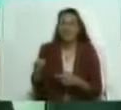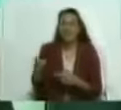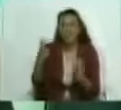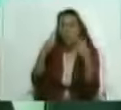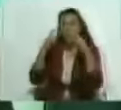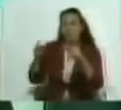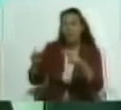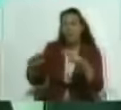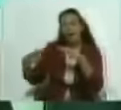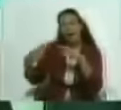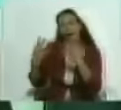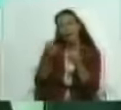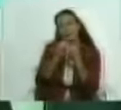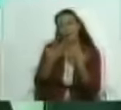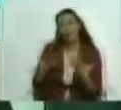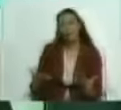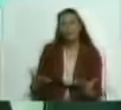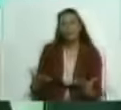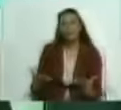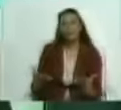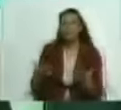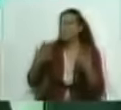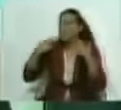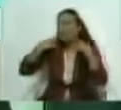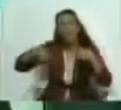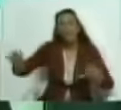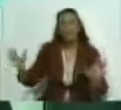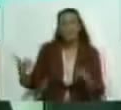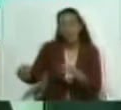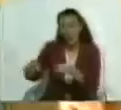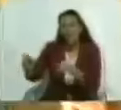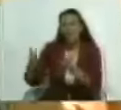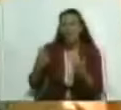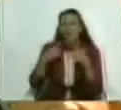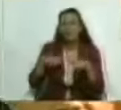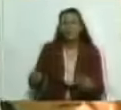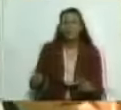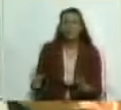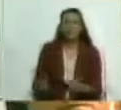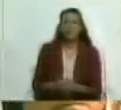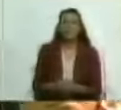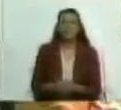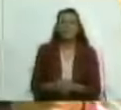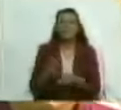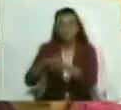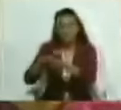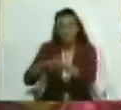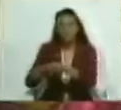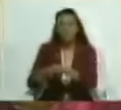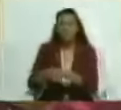veo, digo, no he errado en el mar. Allí están. Les voy a decir algo.